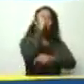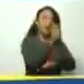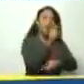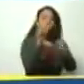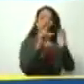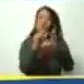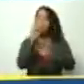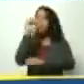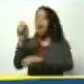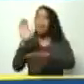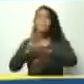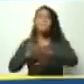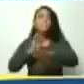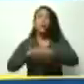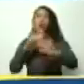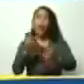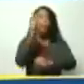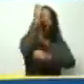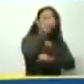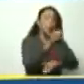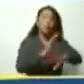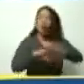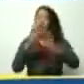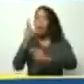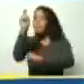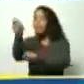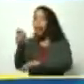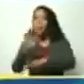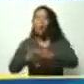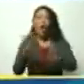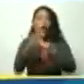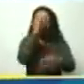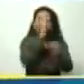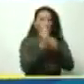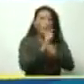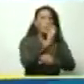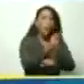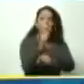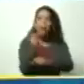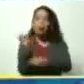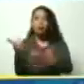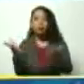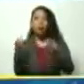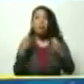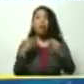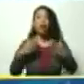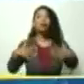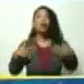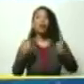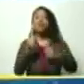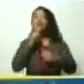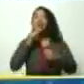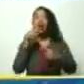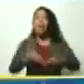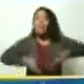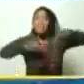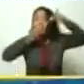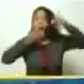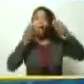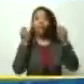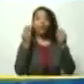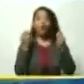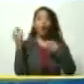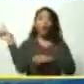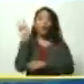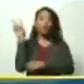¿por qué se va a invertir ahí? para rescatar de quienes nos secuestraron el dinero a